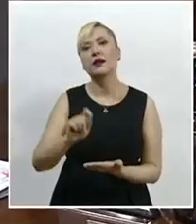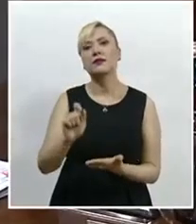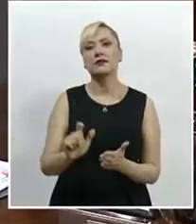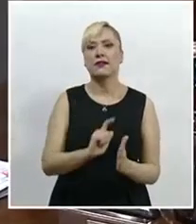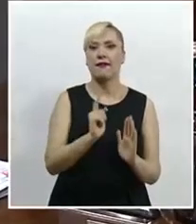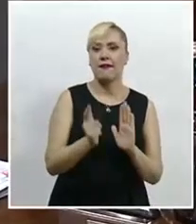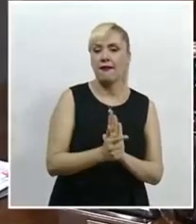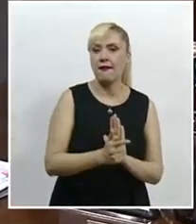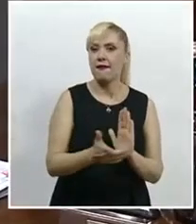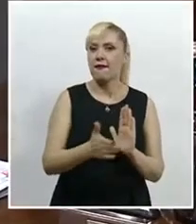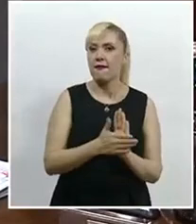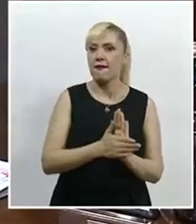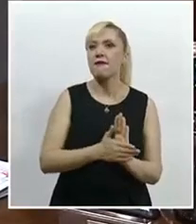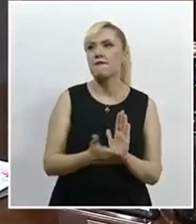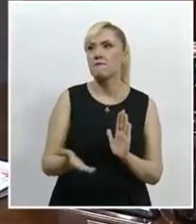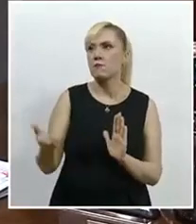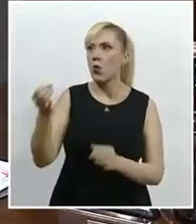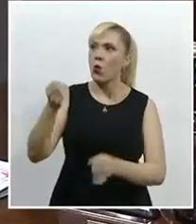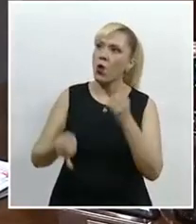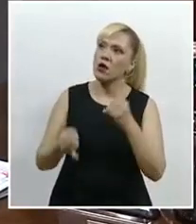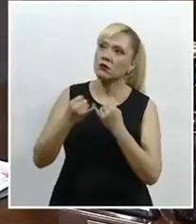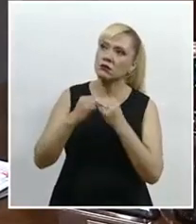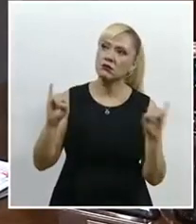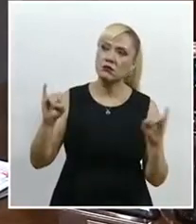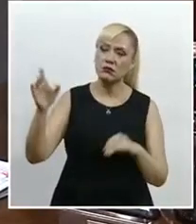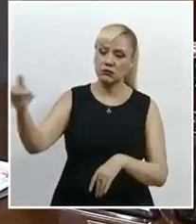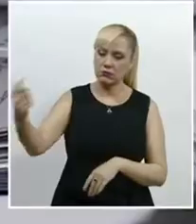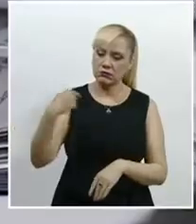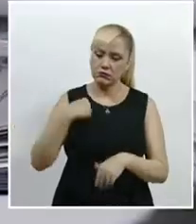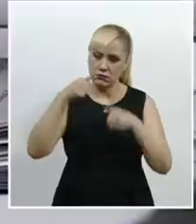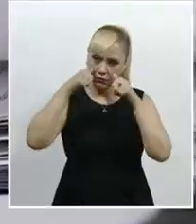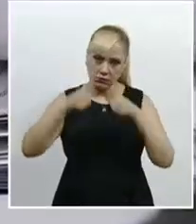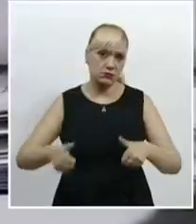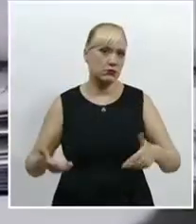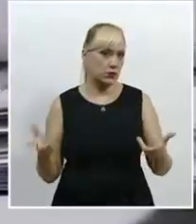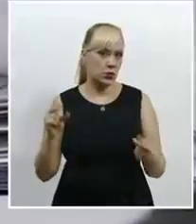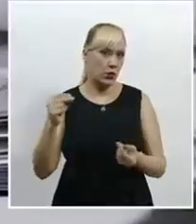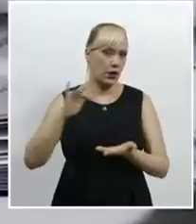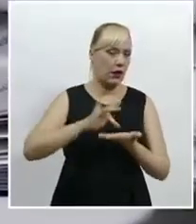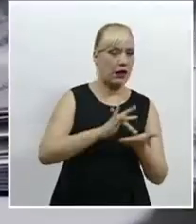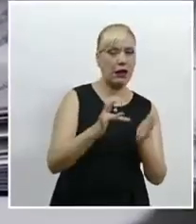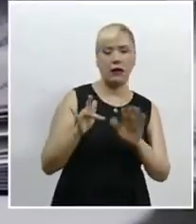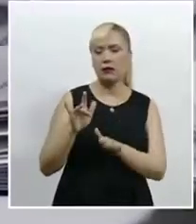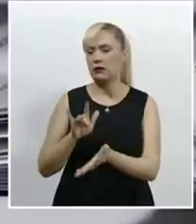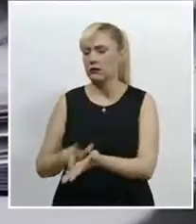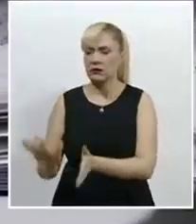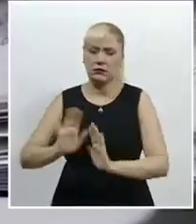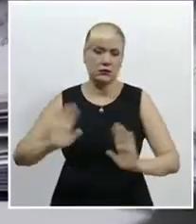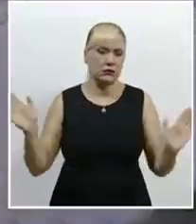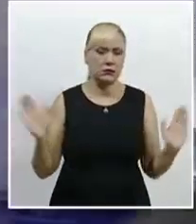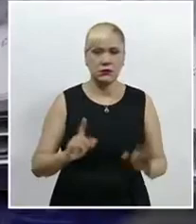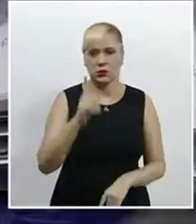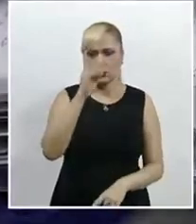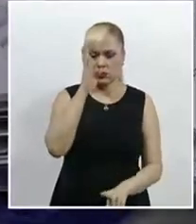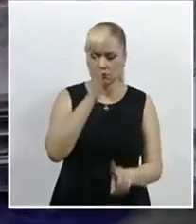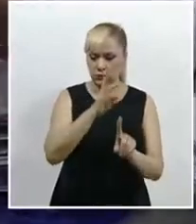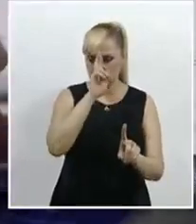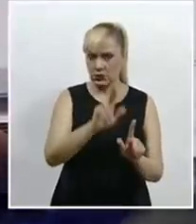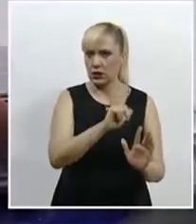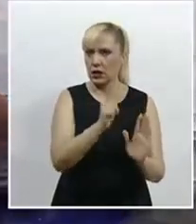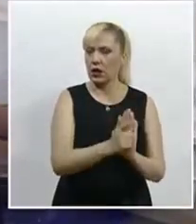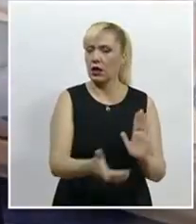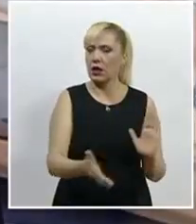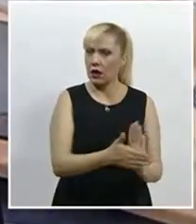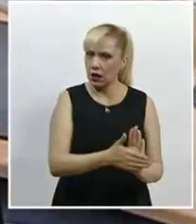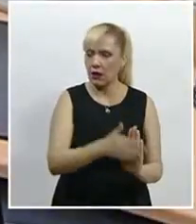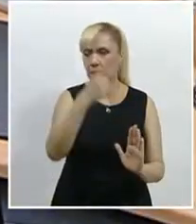y contar con un juez o tribunal independiente e imparcial, requisitos indispensables para que el debido proceso se respete, ya que